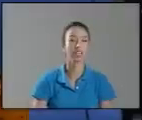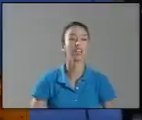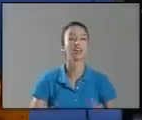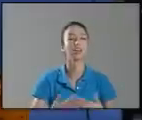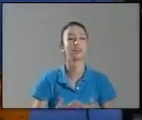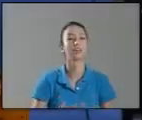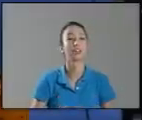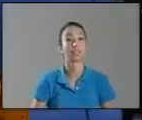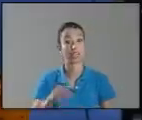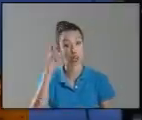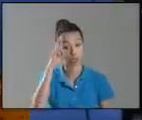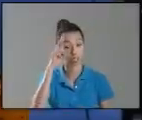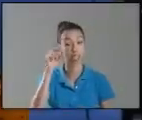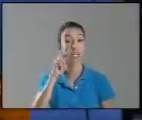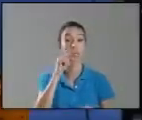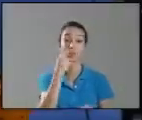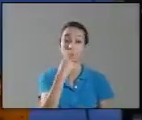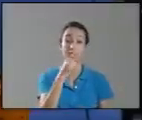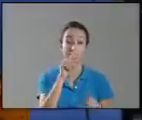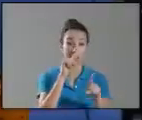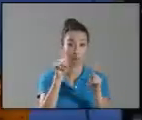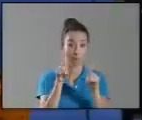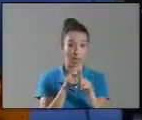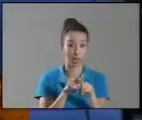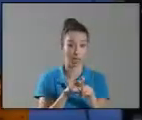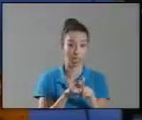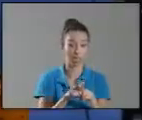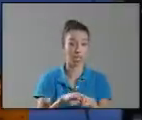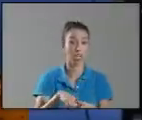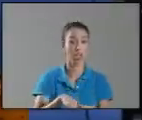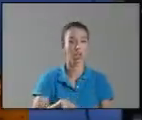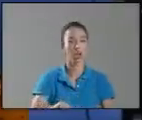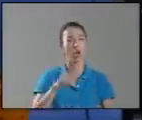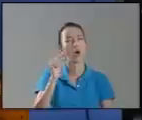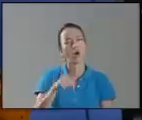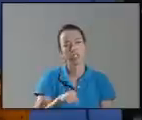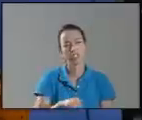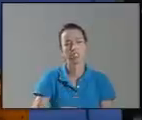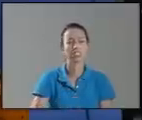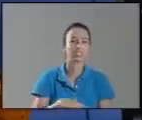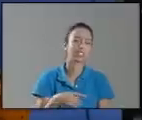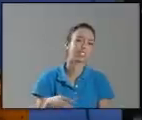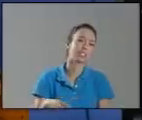Les voy a dar otra oportunidad. Y recuerden que iban incluidas las mujeres.